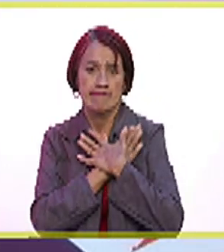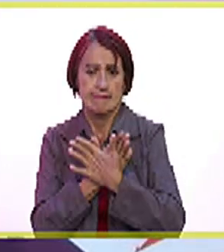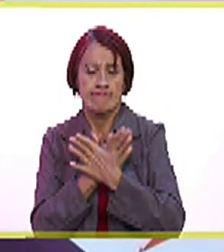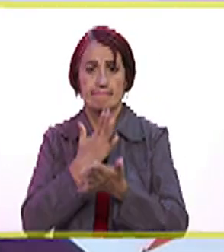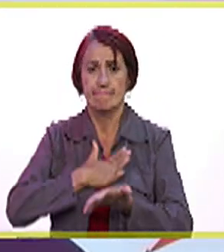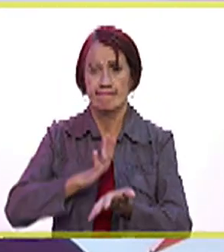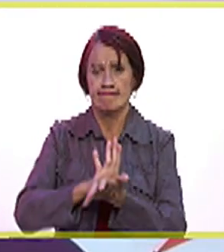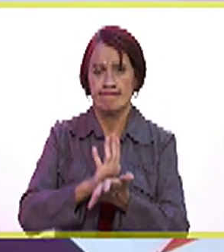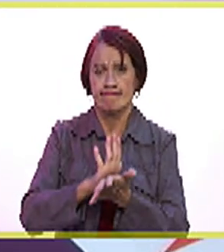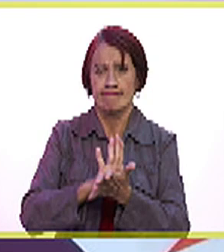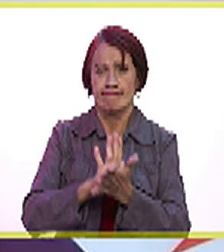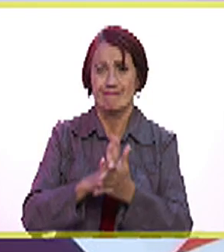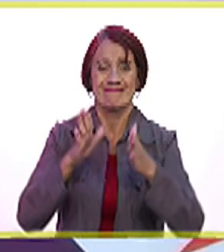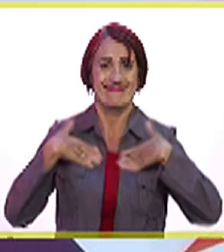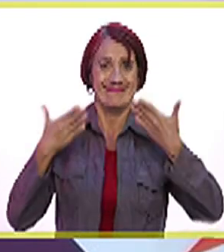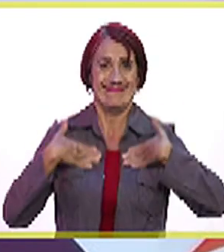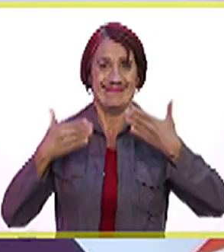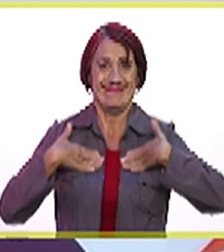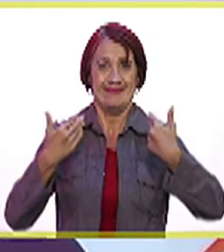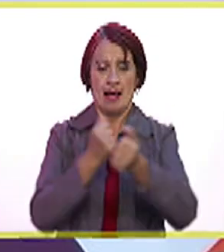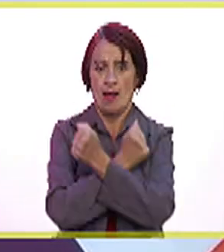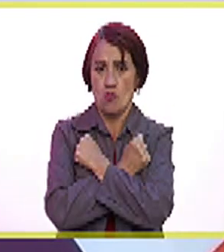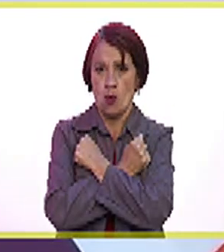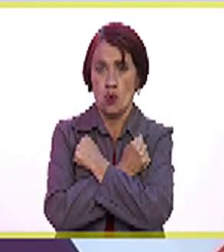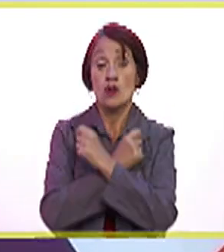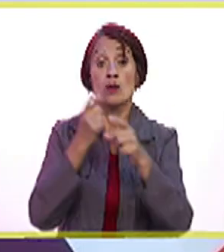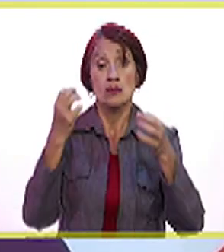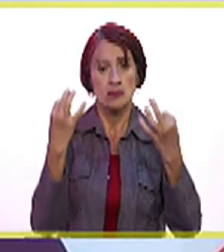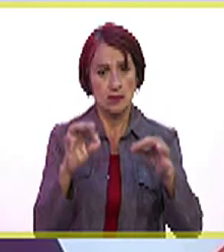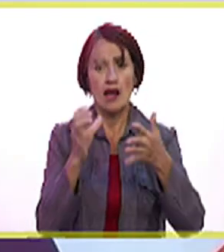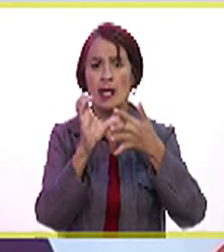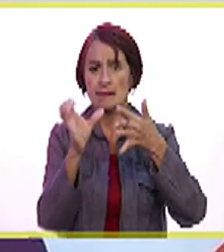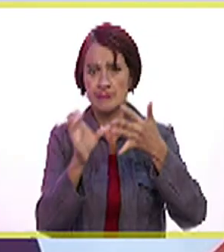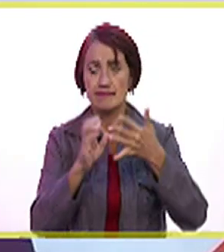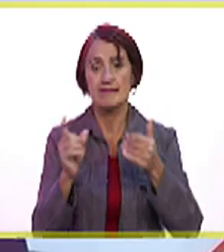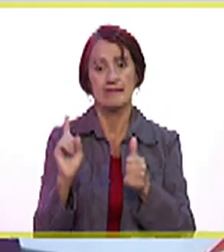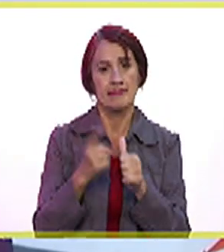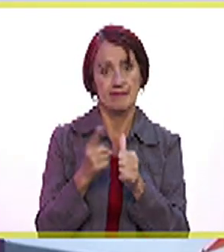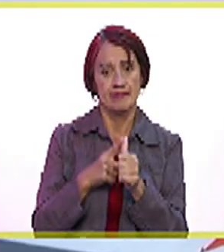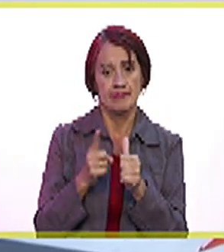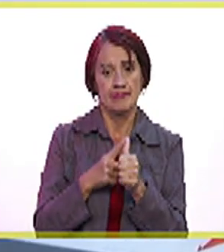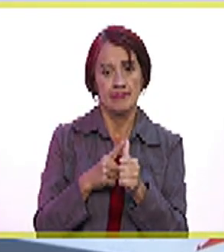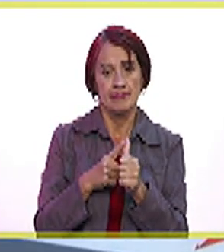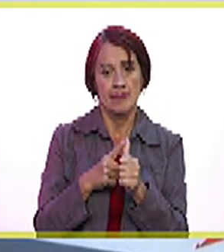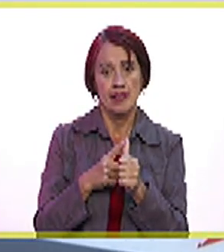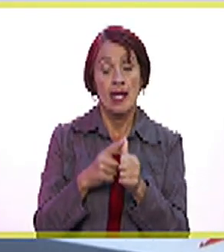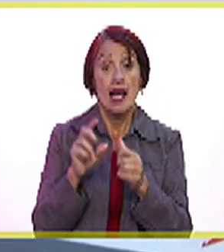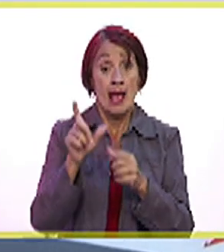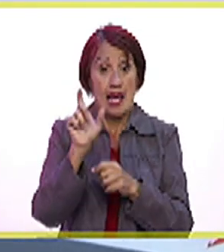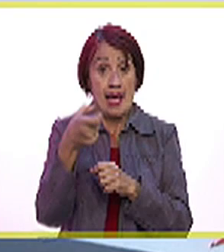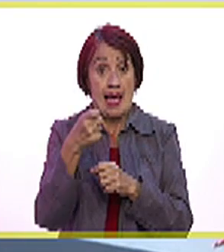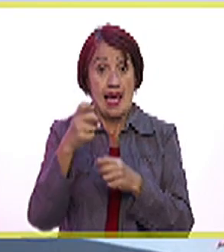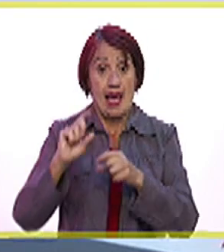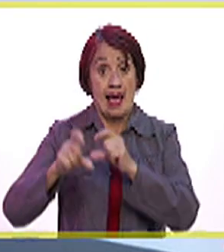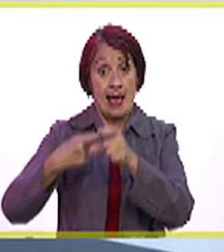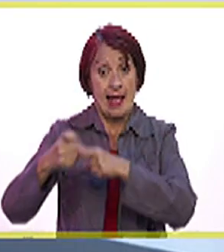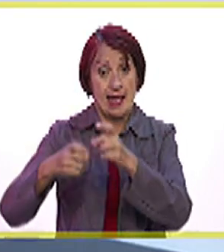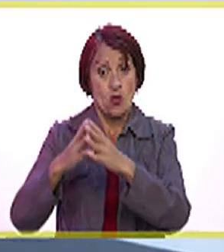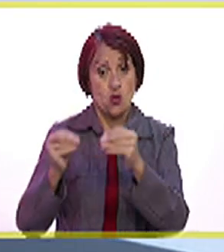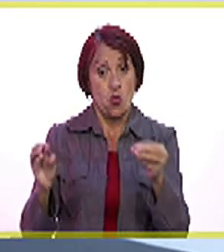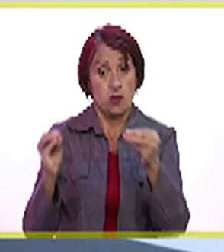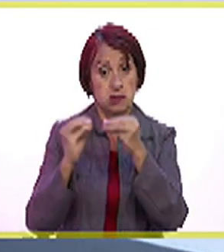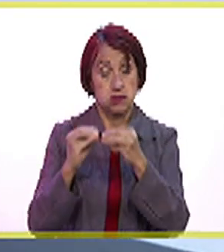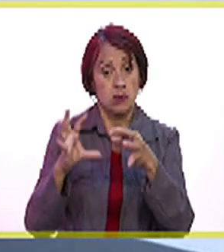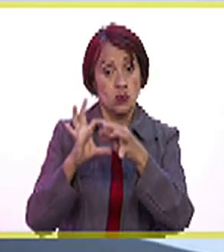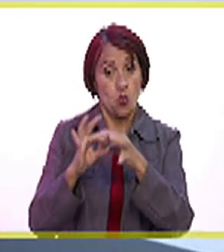tranquilidad, alegría, paz, amor. Esas son las características principales. 2. tiene el género y el número de los sustantivos que concuerdan. Para